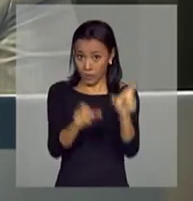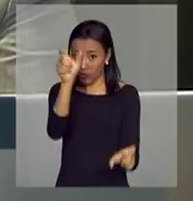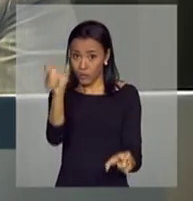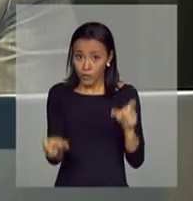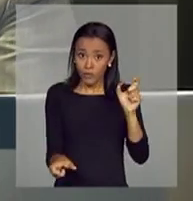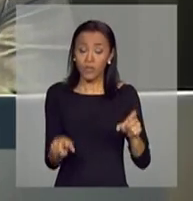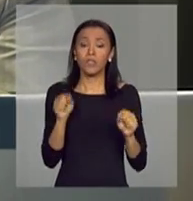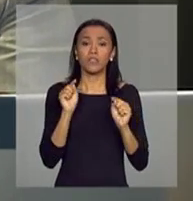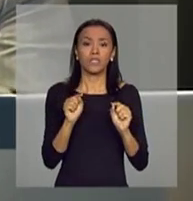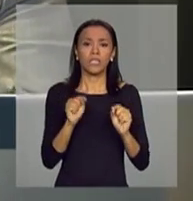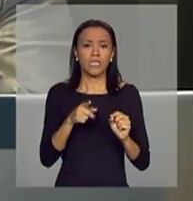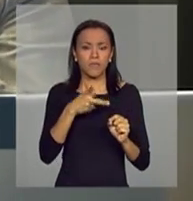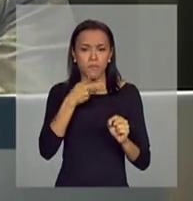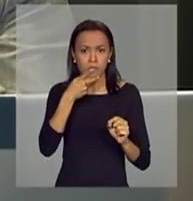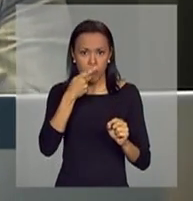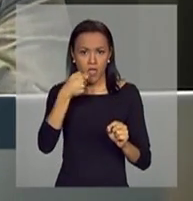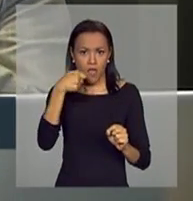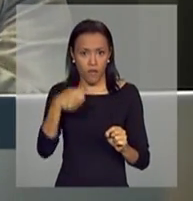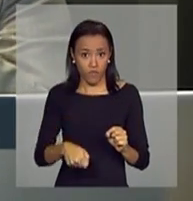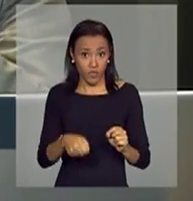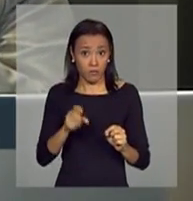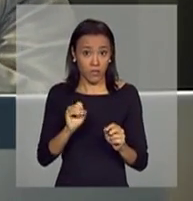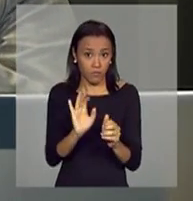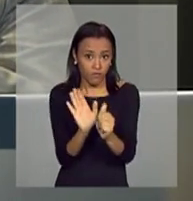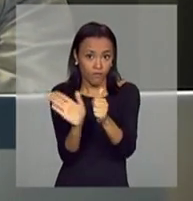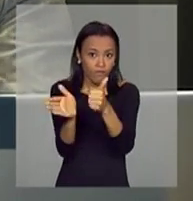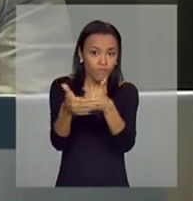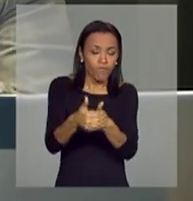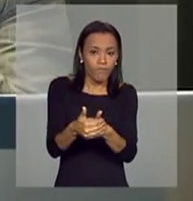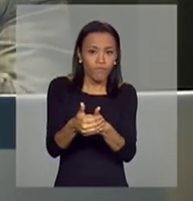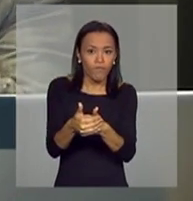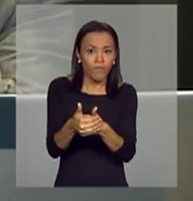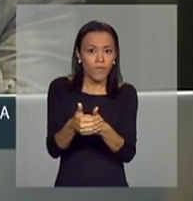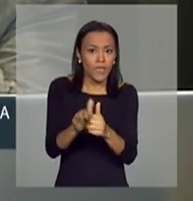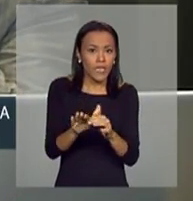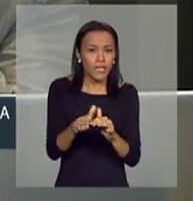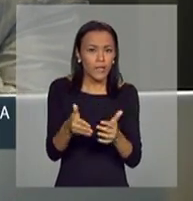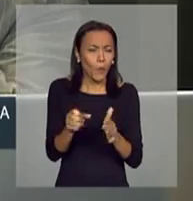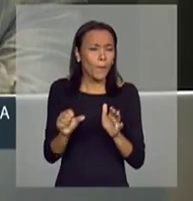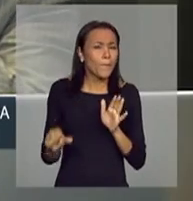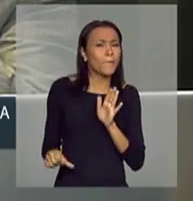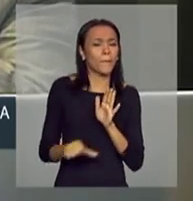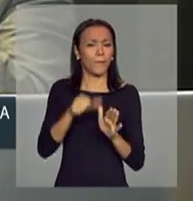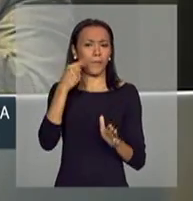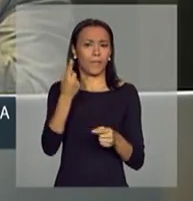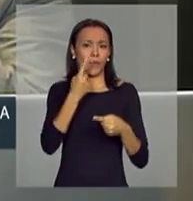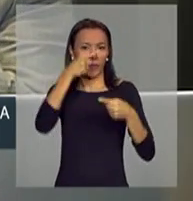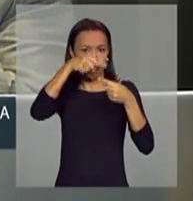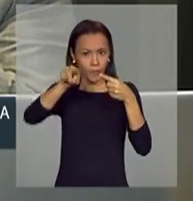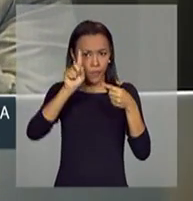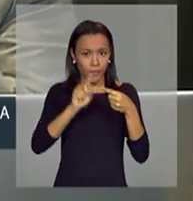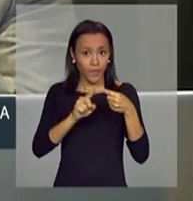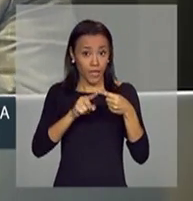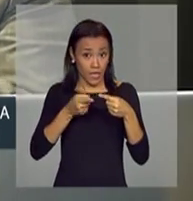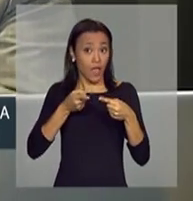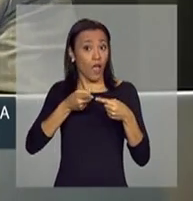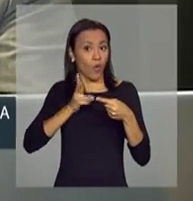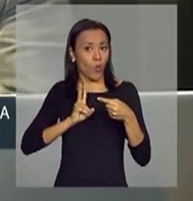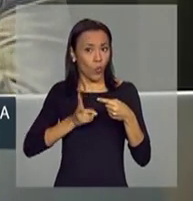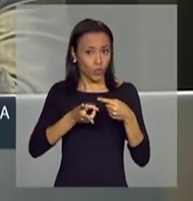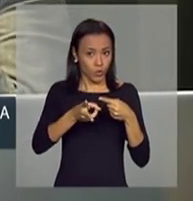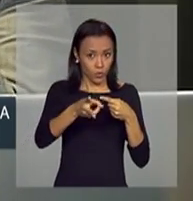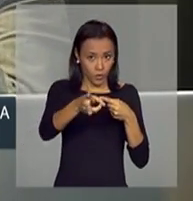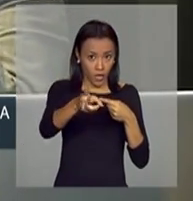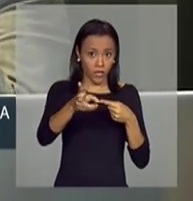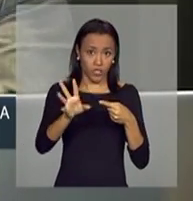12.000 microfilmes siguen ocultos hasta el día de hoy. Entonces, el primer punto para mí es darse cuenta de que estamos hablando de